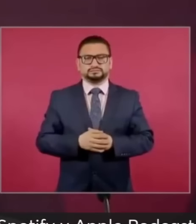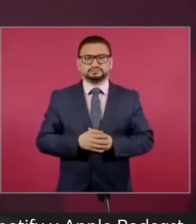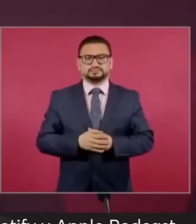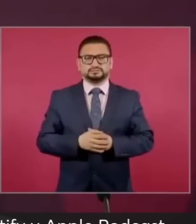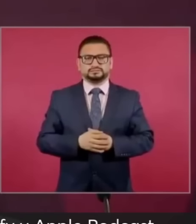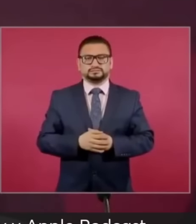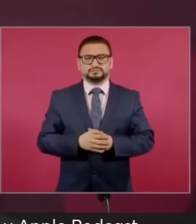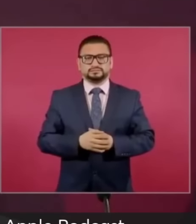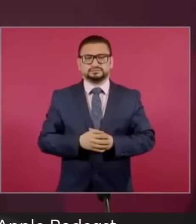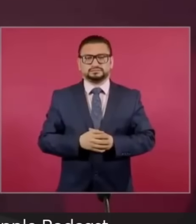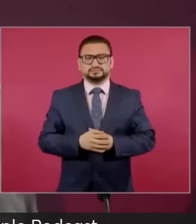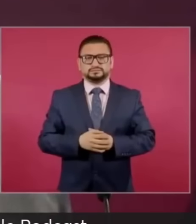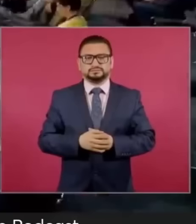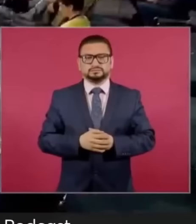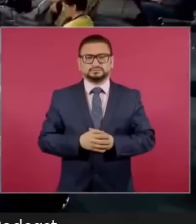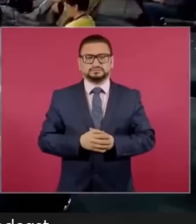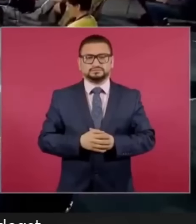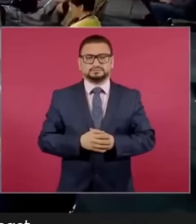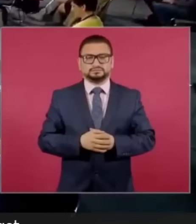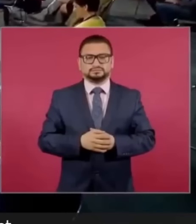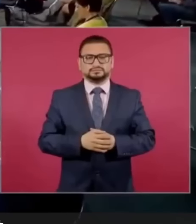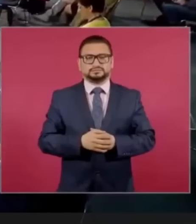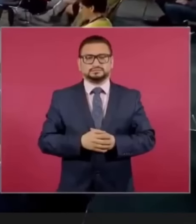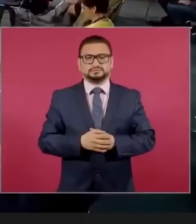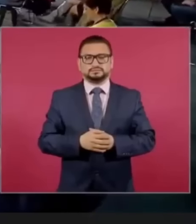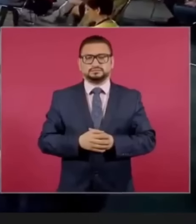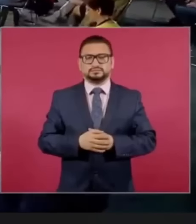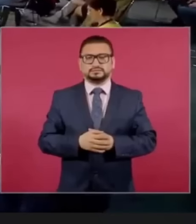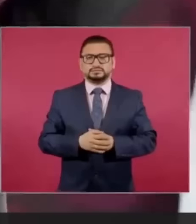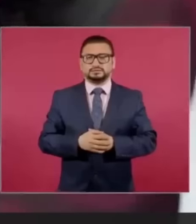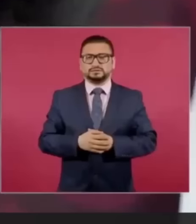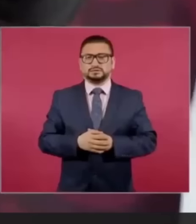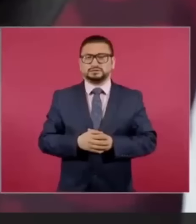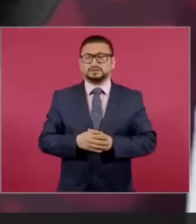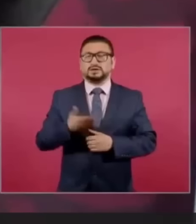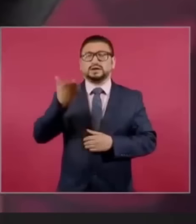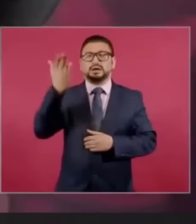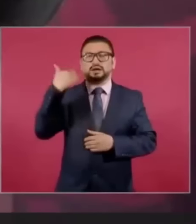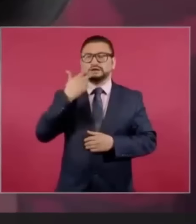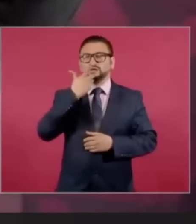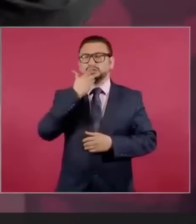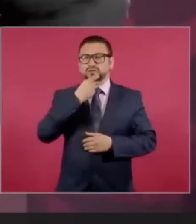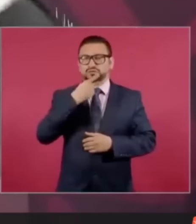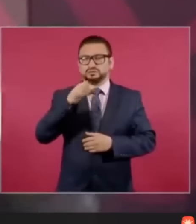el romper el bipartidismo que quería Salinas